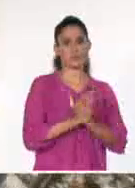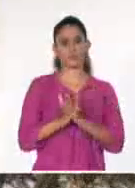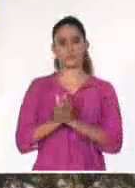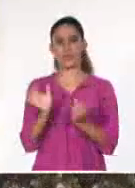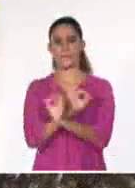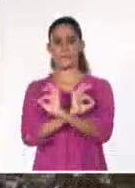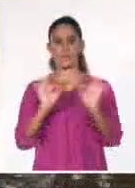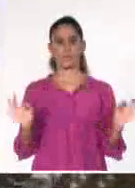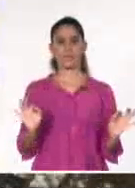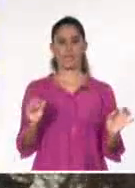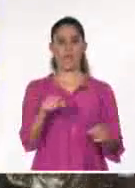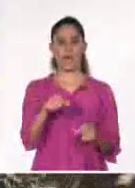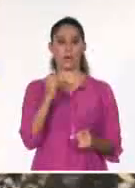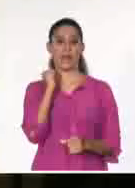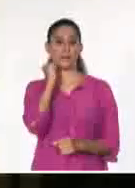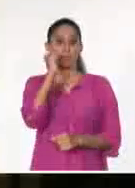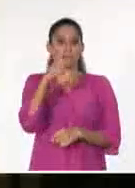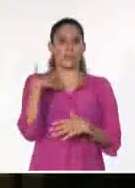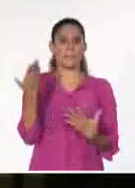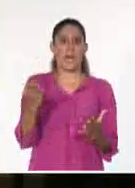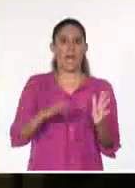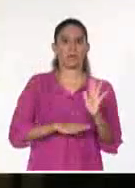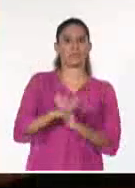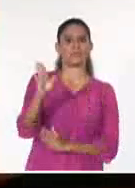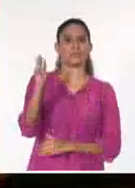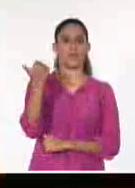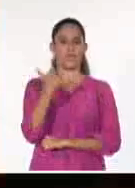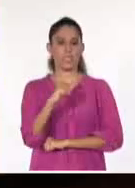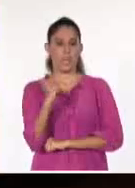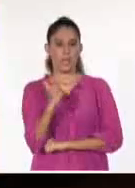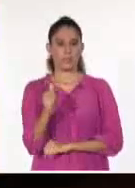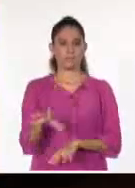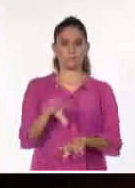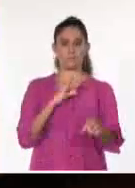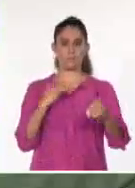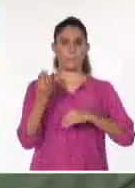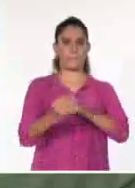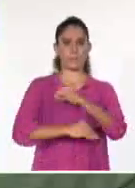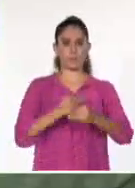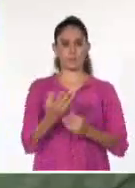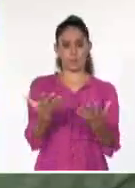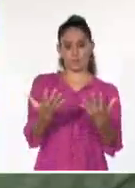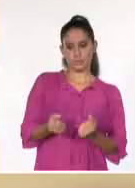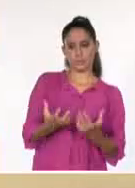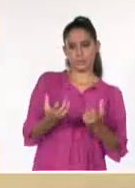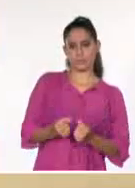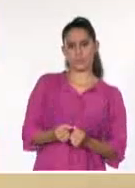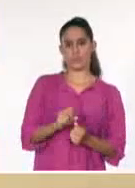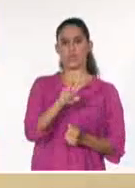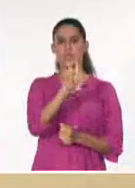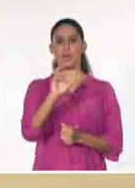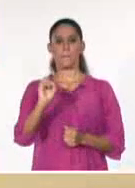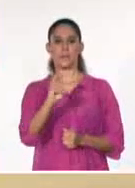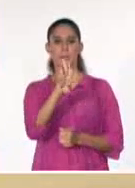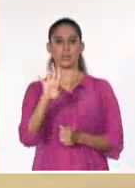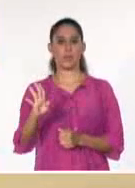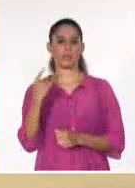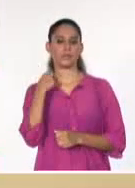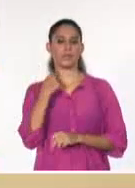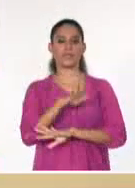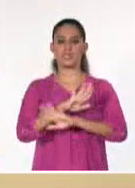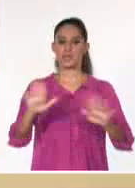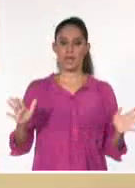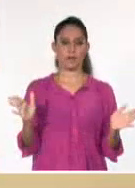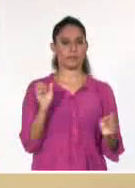las especialidades que se ofertan. El proceso de captación para el curso 2024 ya inició. Hasta el 13 de octubre,